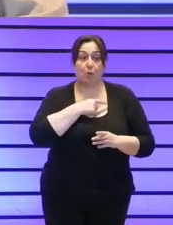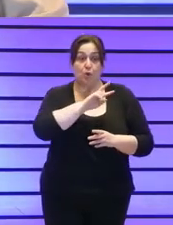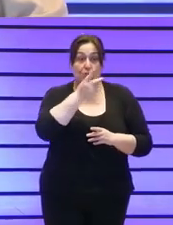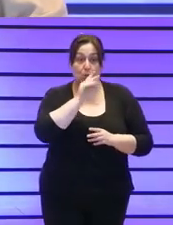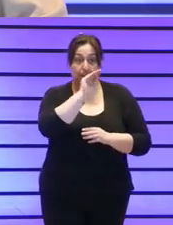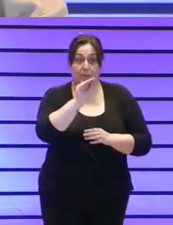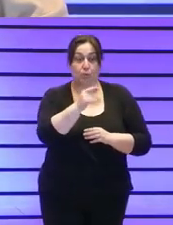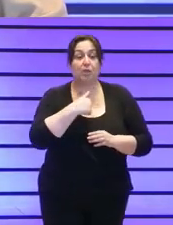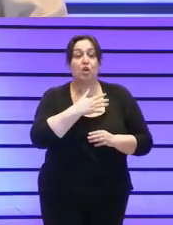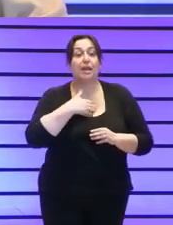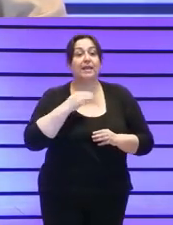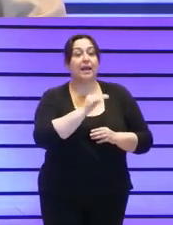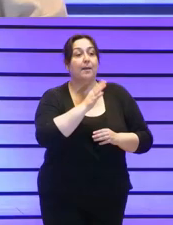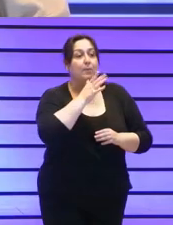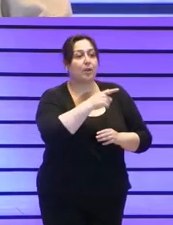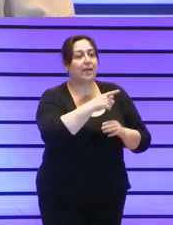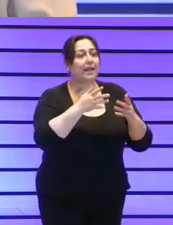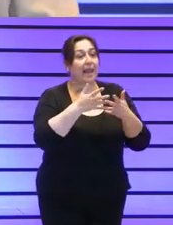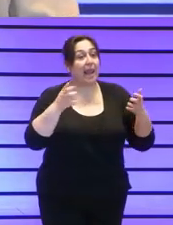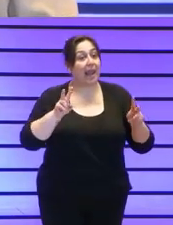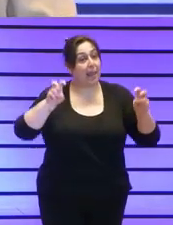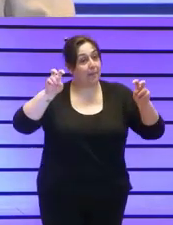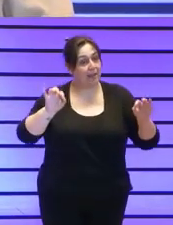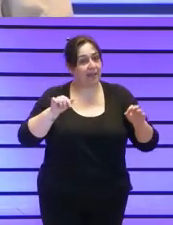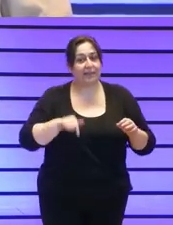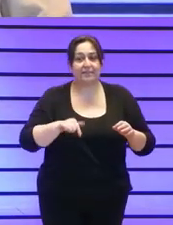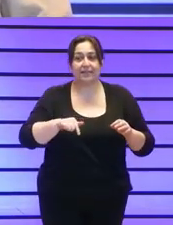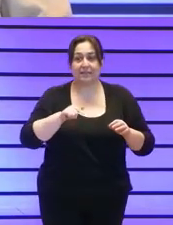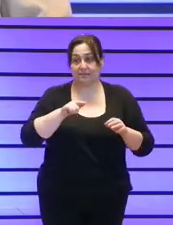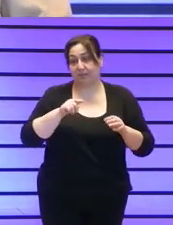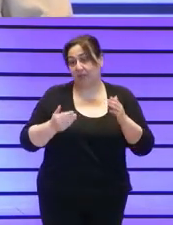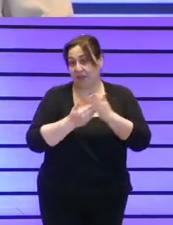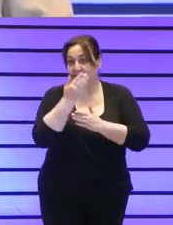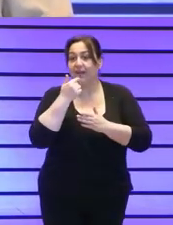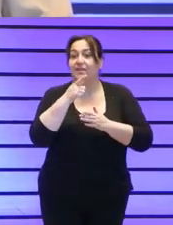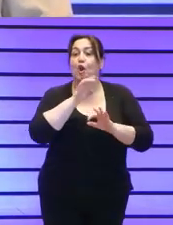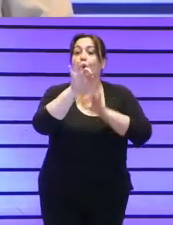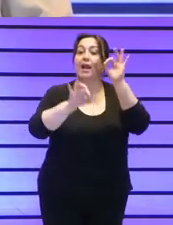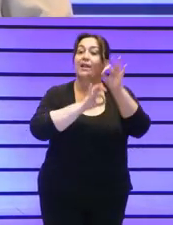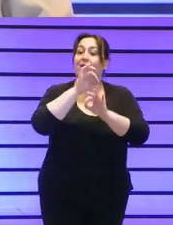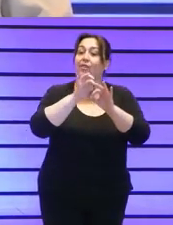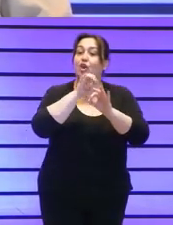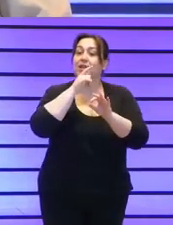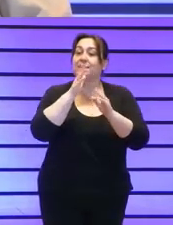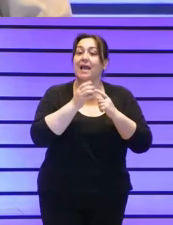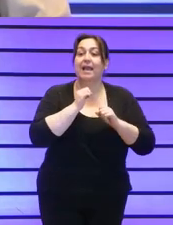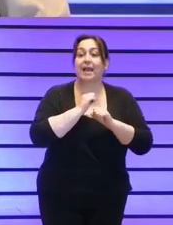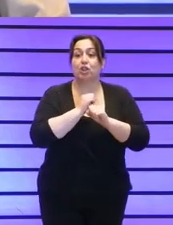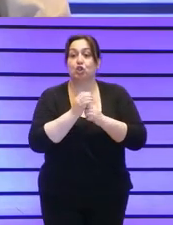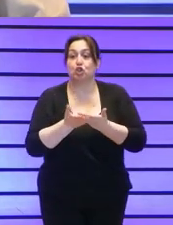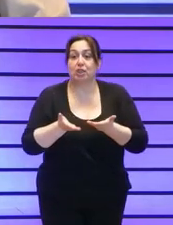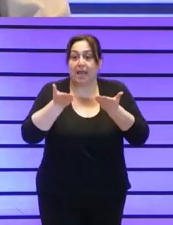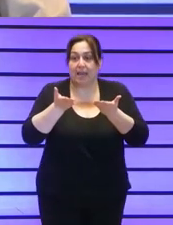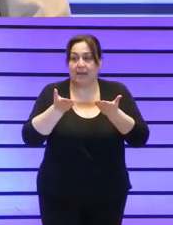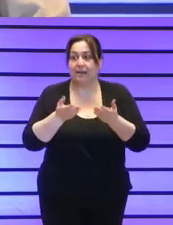porque el lema de esta sesión dice organizaciones que sostienen. Y algunos estaban comentando,